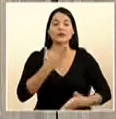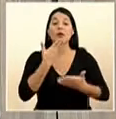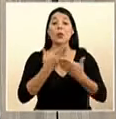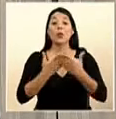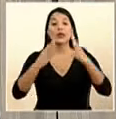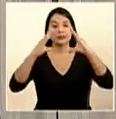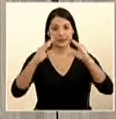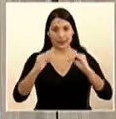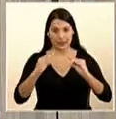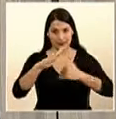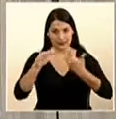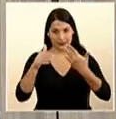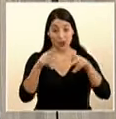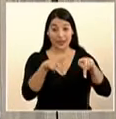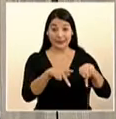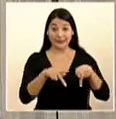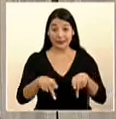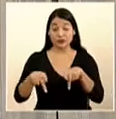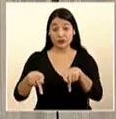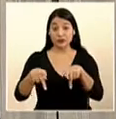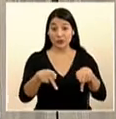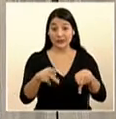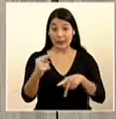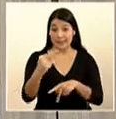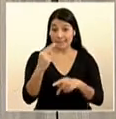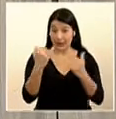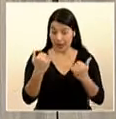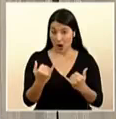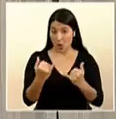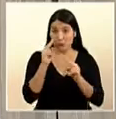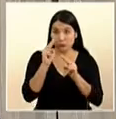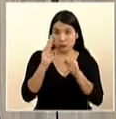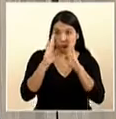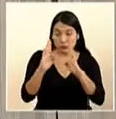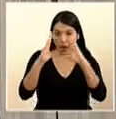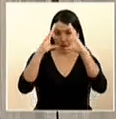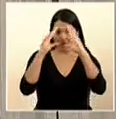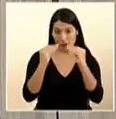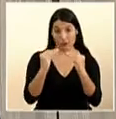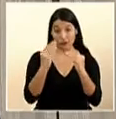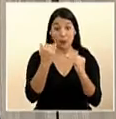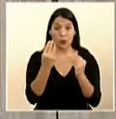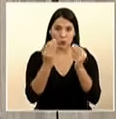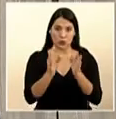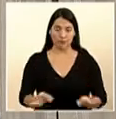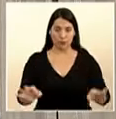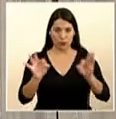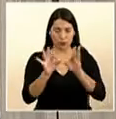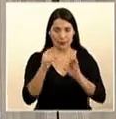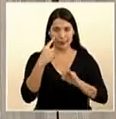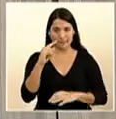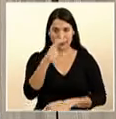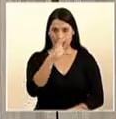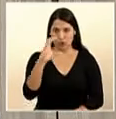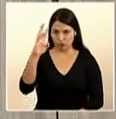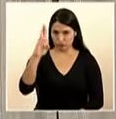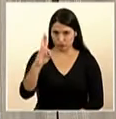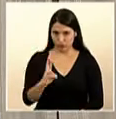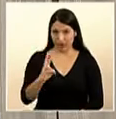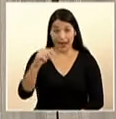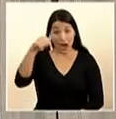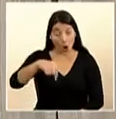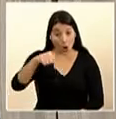personas que nos sintonizan y que siguen esta información que es de importancia para el país el día de hoy anunciaremos una serie